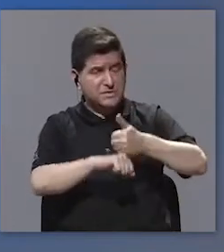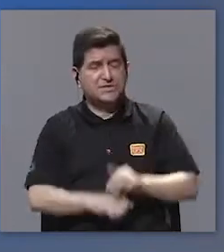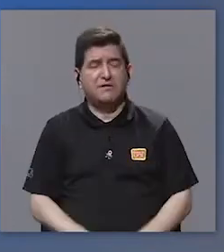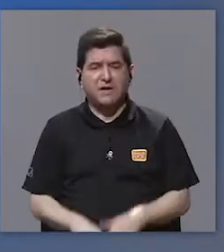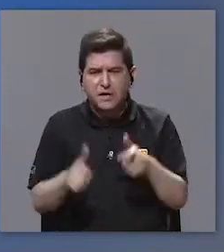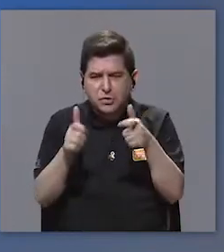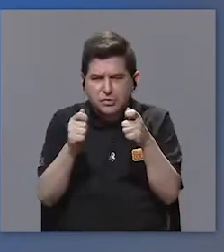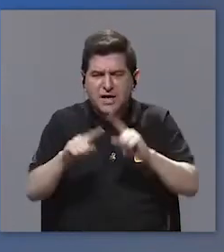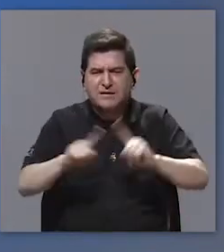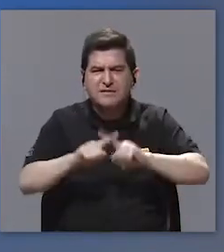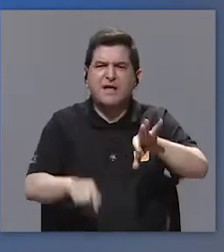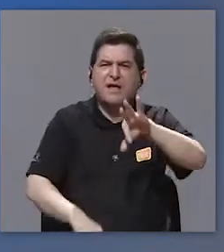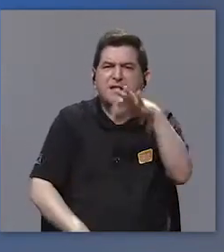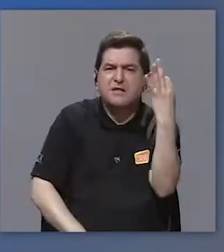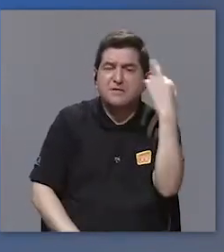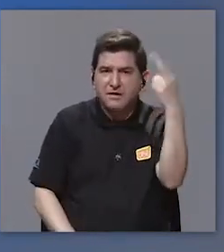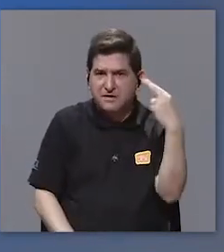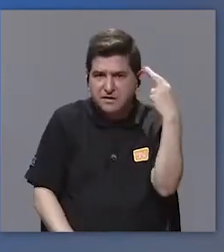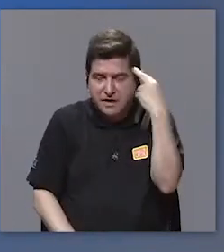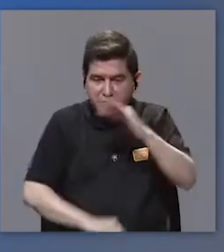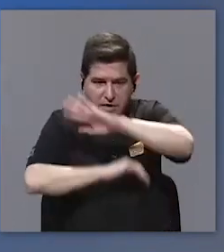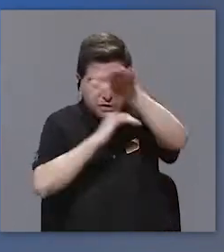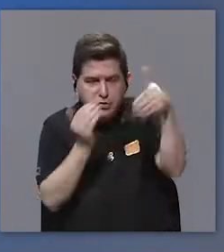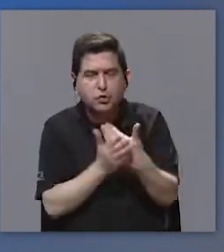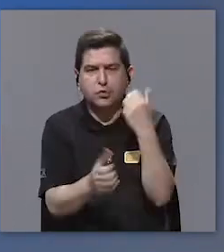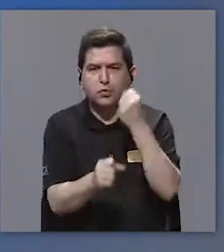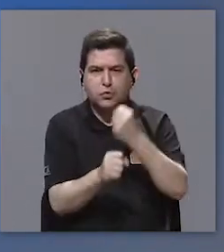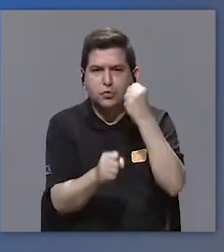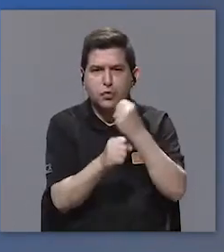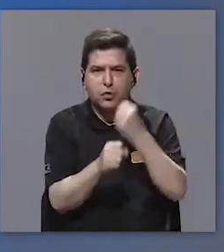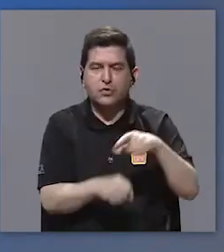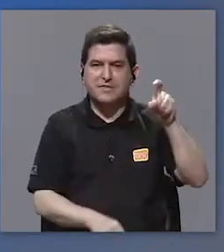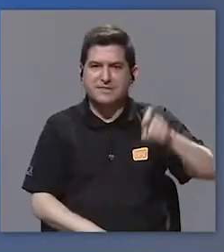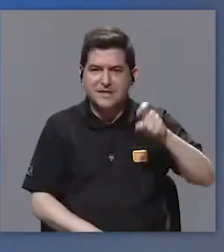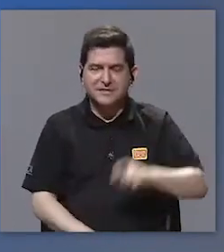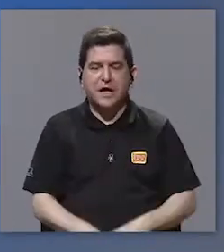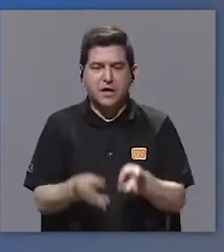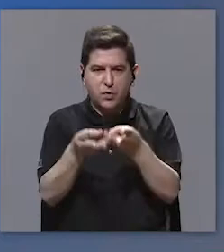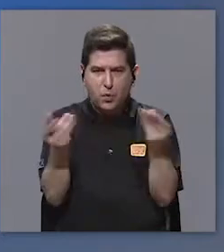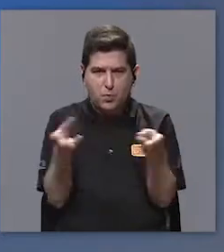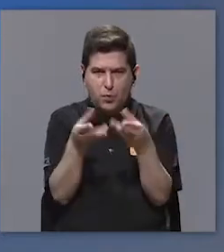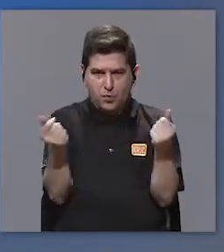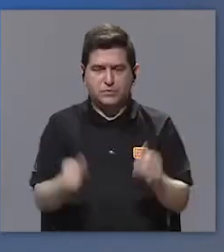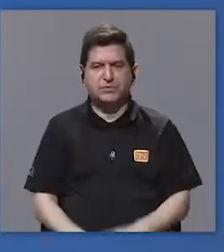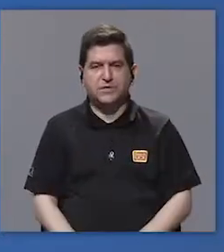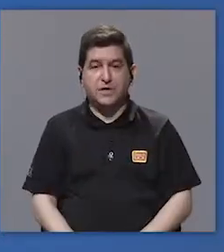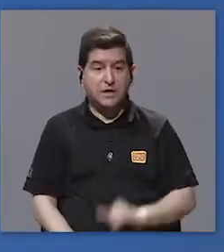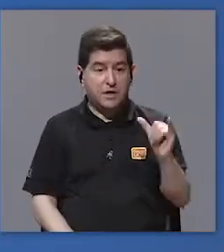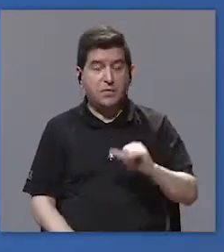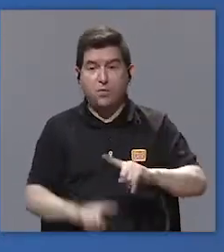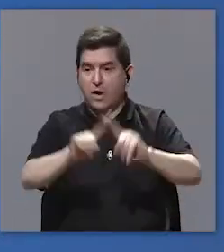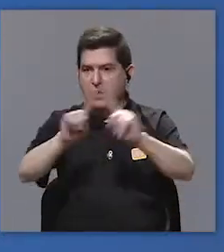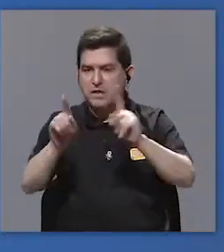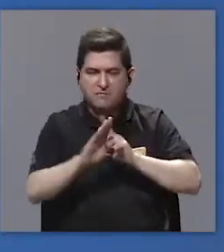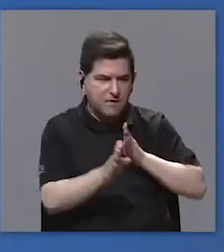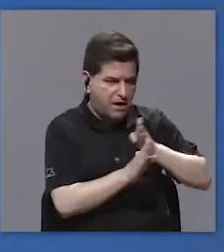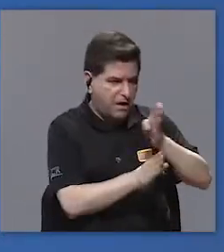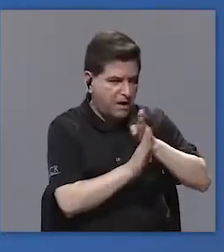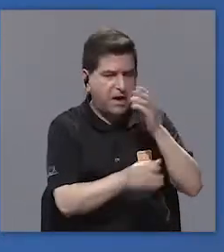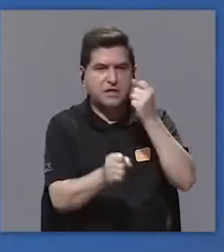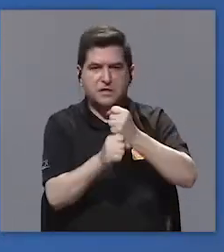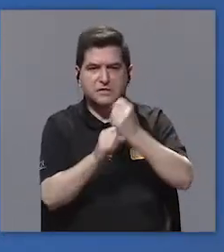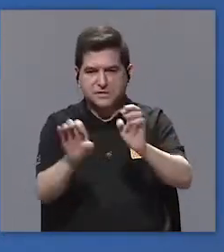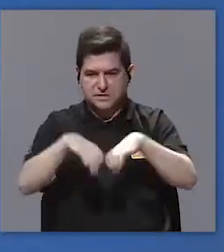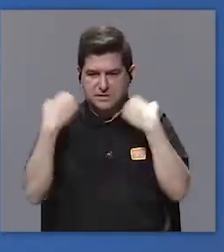definir a los videojuegos de muchas formas debido a todo el trabajo que se necesita para producirlos y la gran cantidad de disciplinas